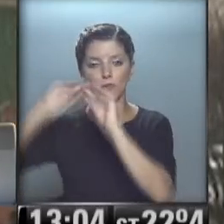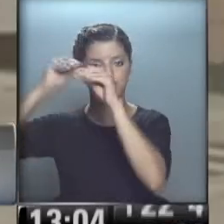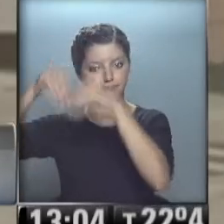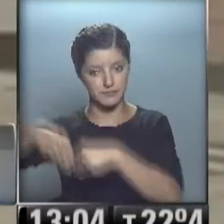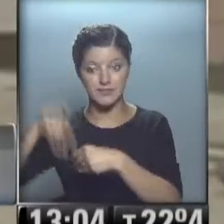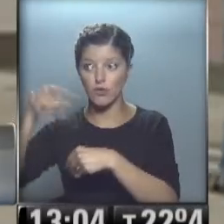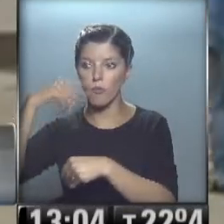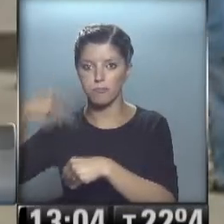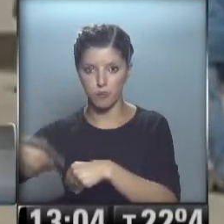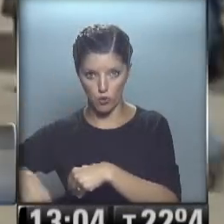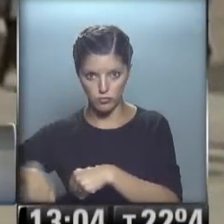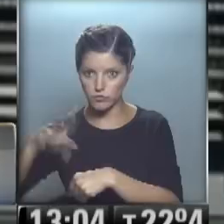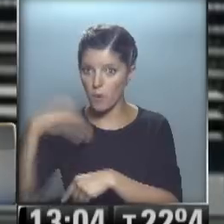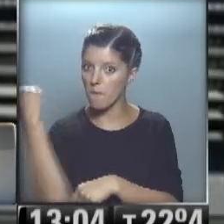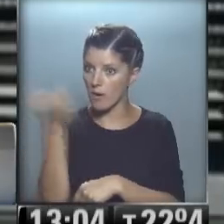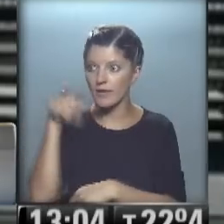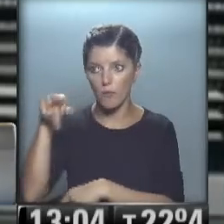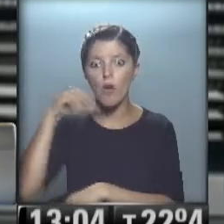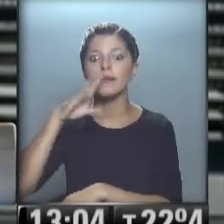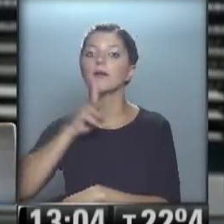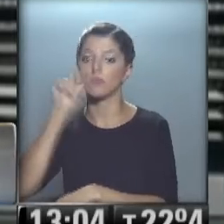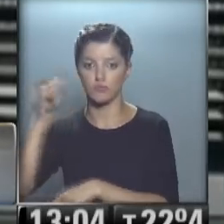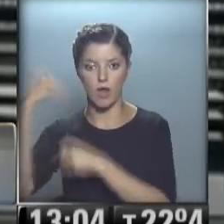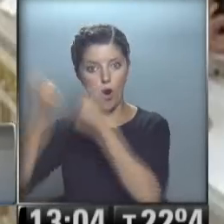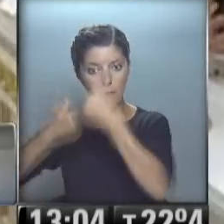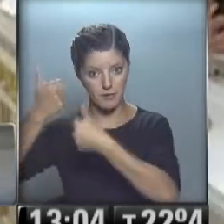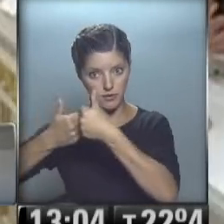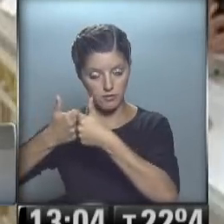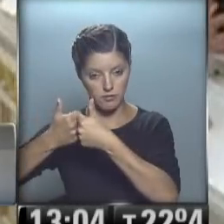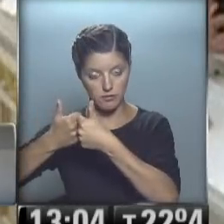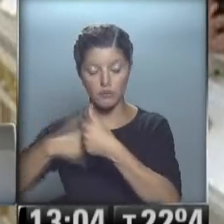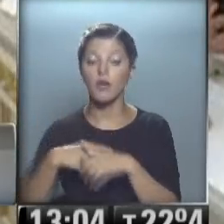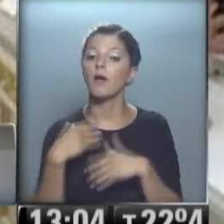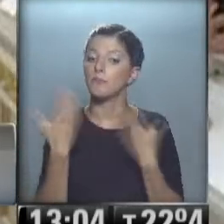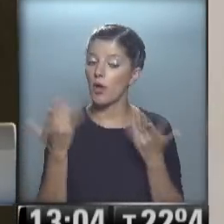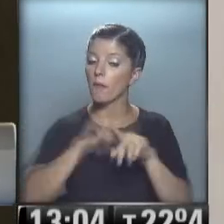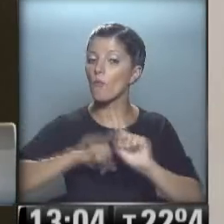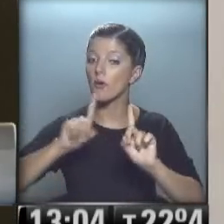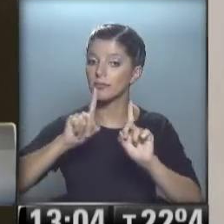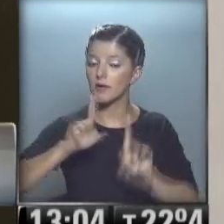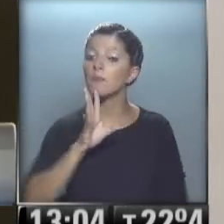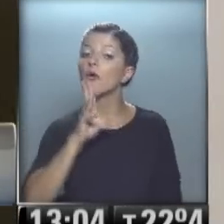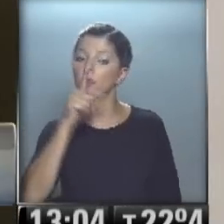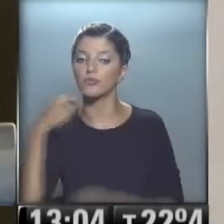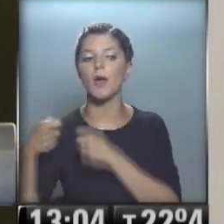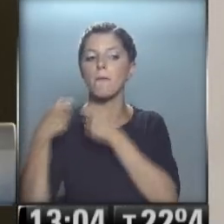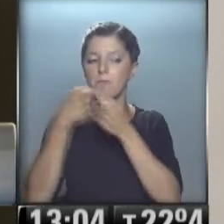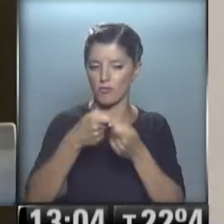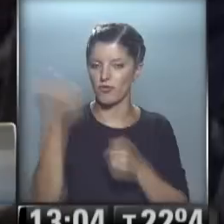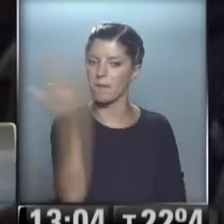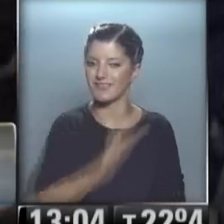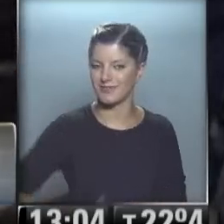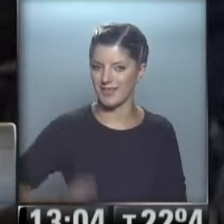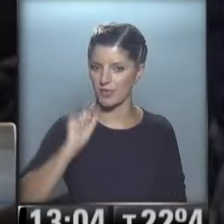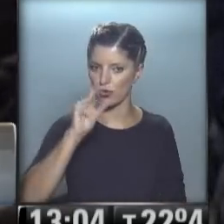productos ucranianos son competitivos. Mientras tanto, Rusia respalda al presidente